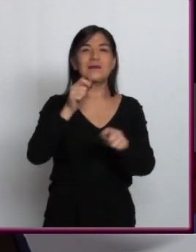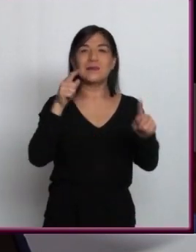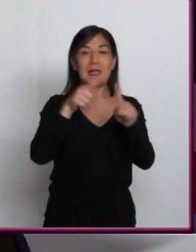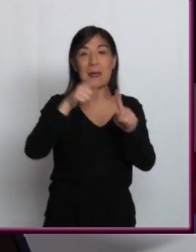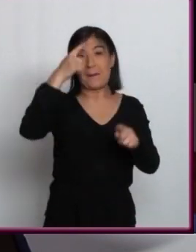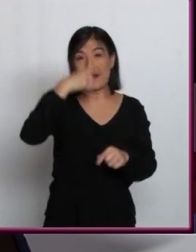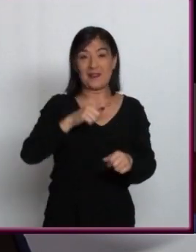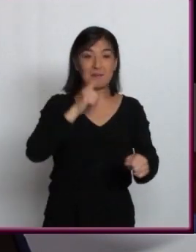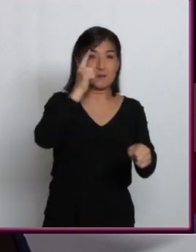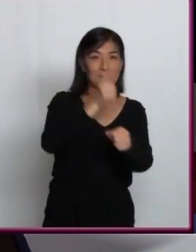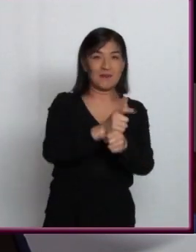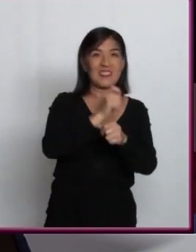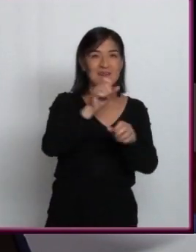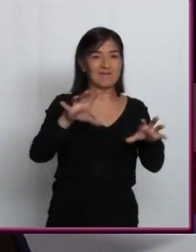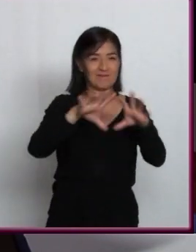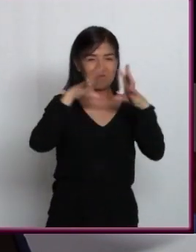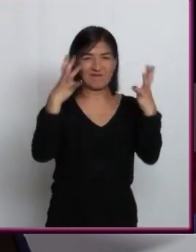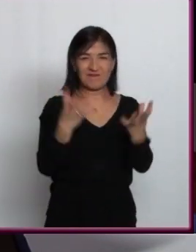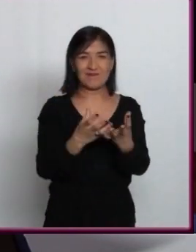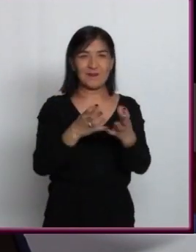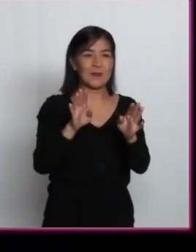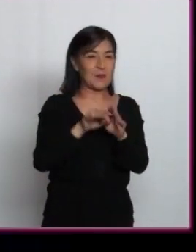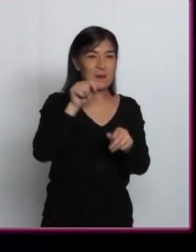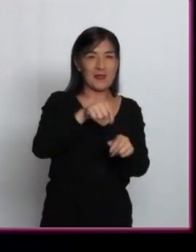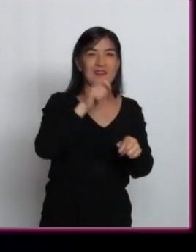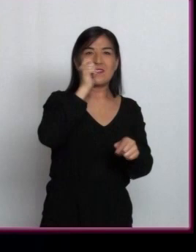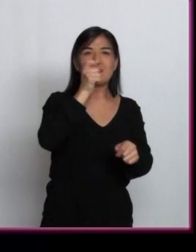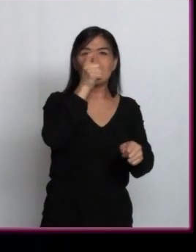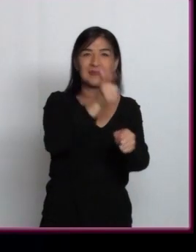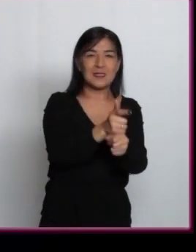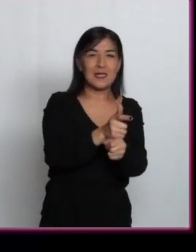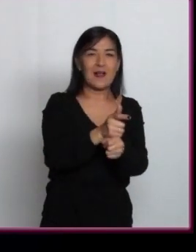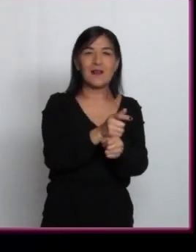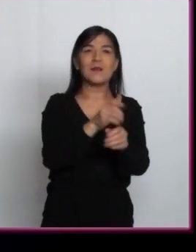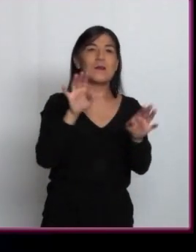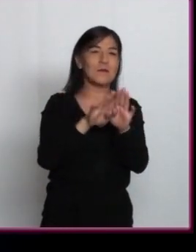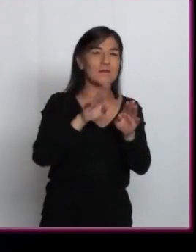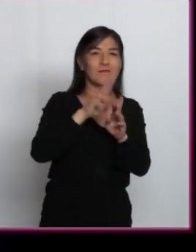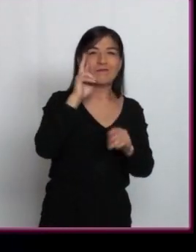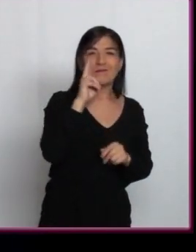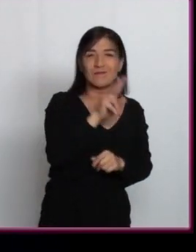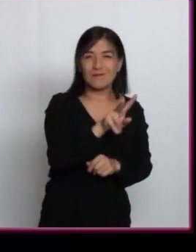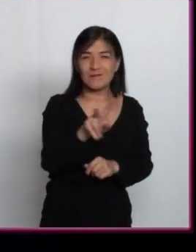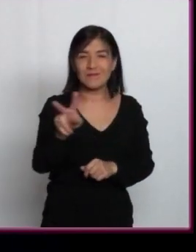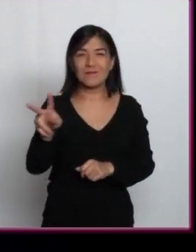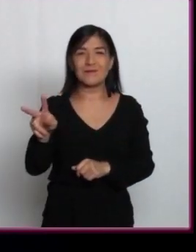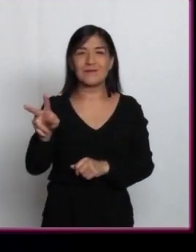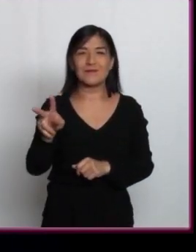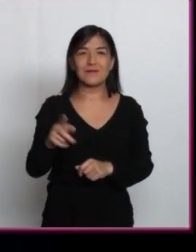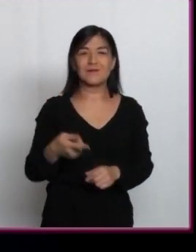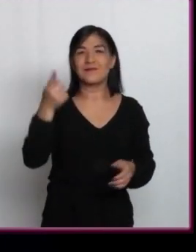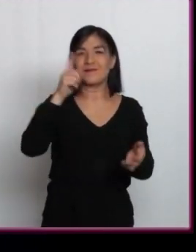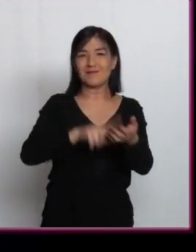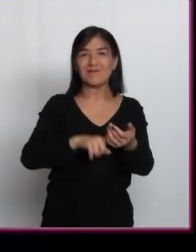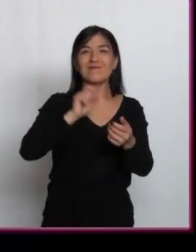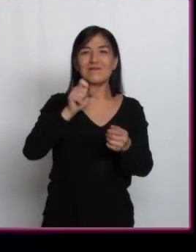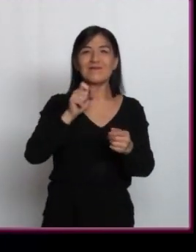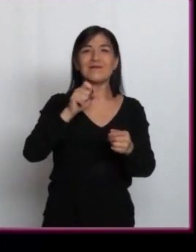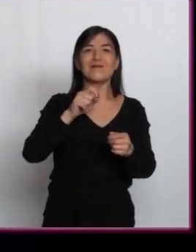para descubrir el planeta, porque el planeta se descubre simplemente observando el